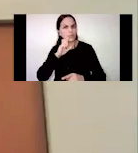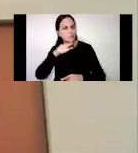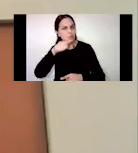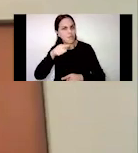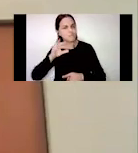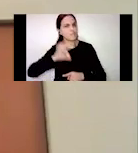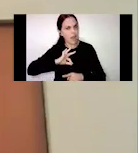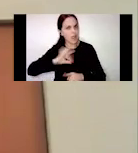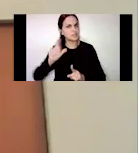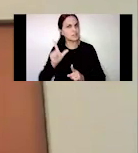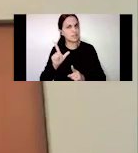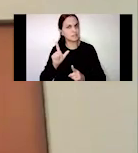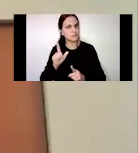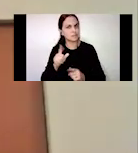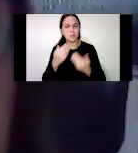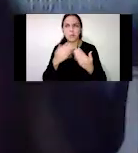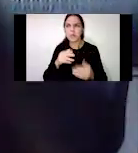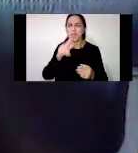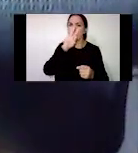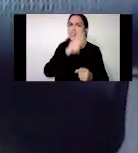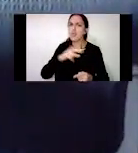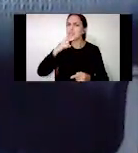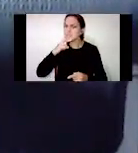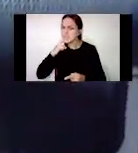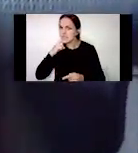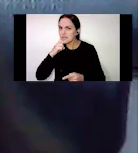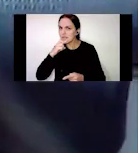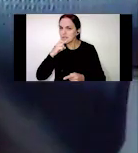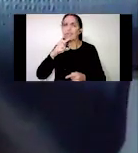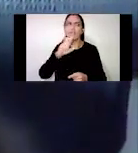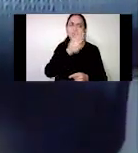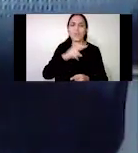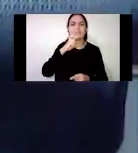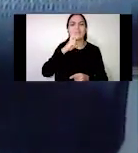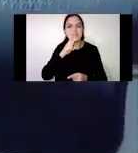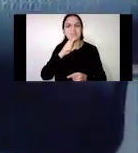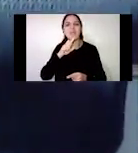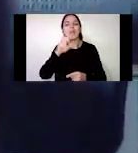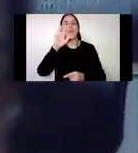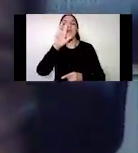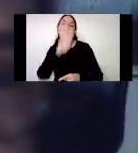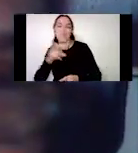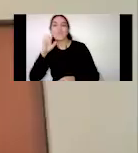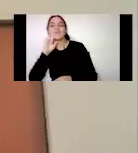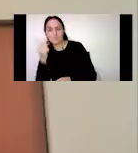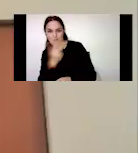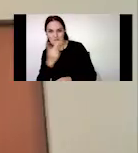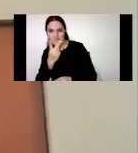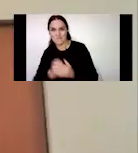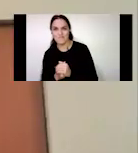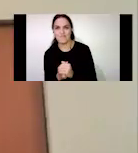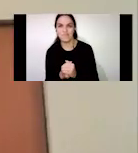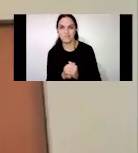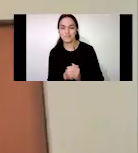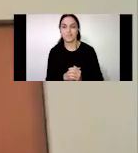¿Puede ser 217 el de ganancias? 217 y bienes. 219. Ahí está, era 1.217 y 1.219. Sí. Acá